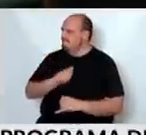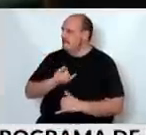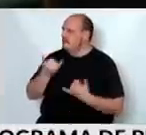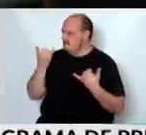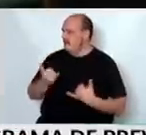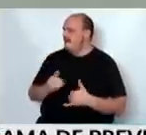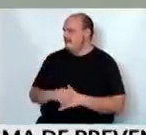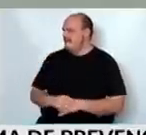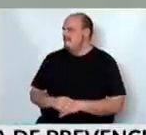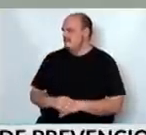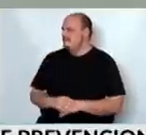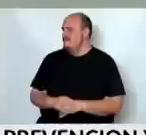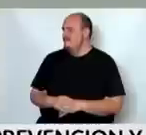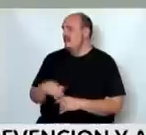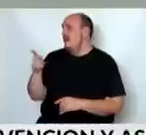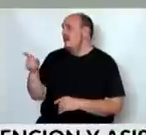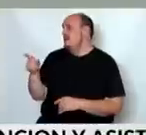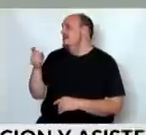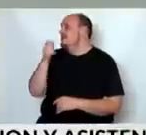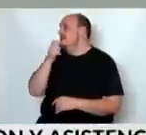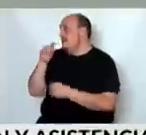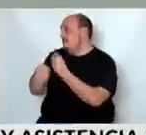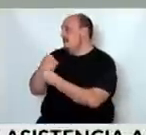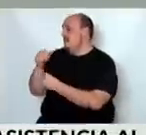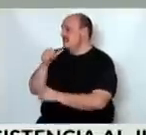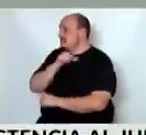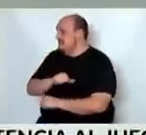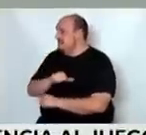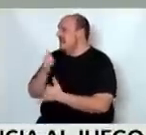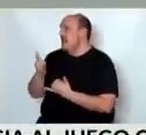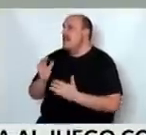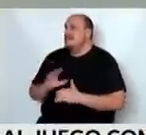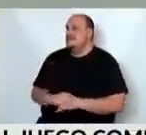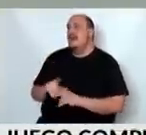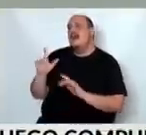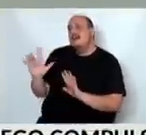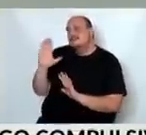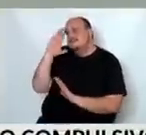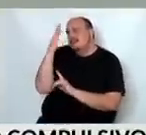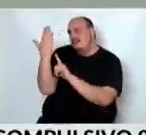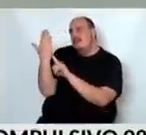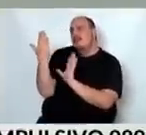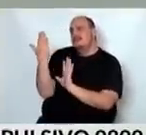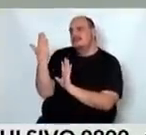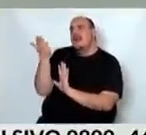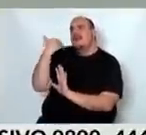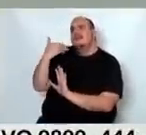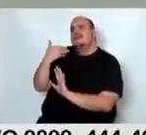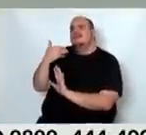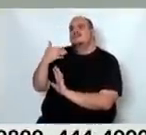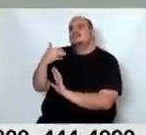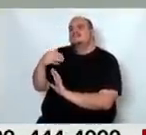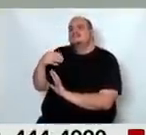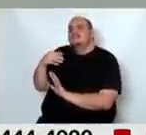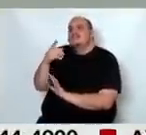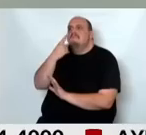miedo a que los hubiera lastimado, sí. Así recuerdo. Se vivía con miedo. Miedo